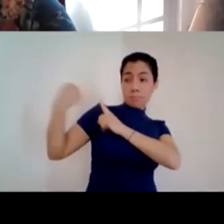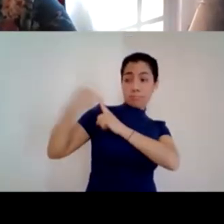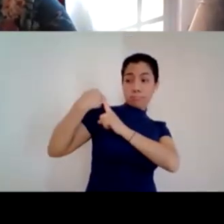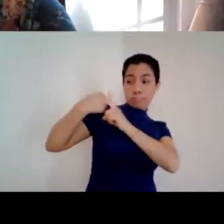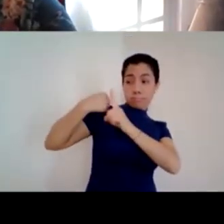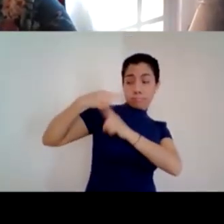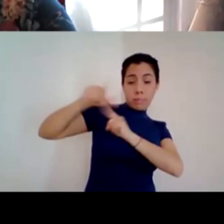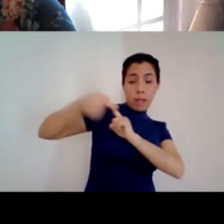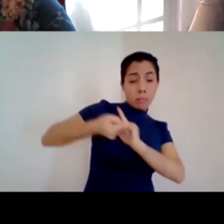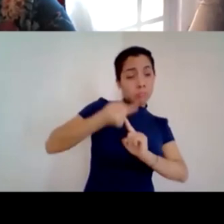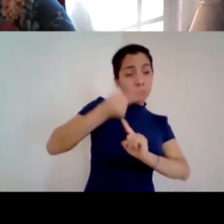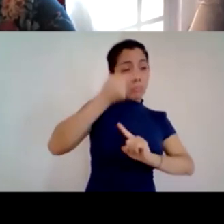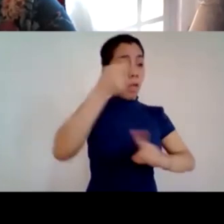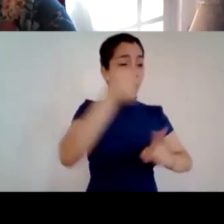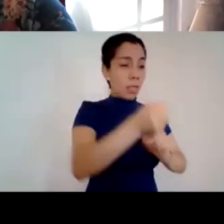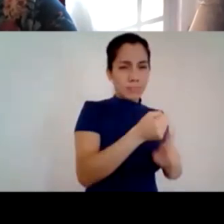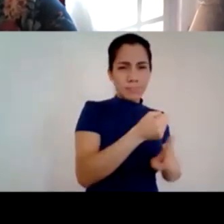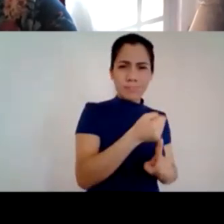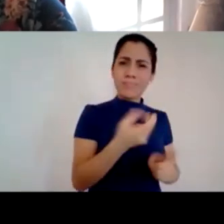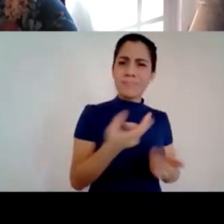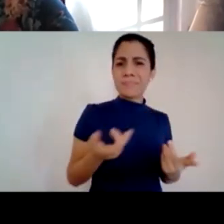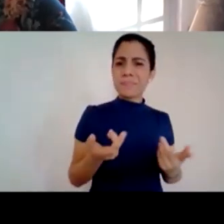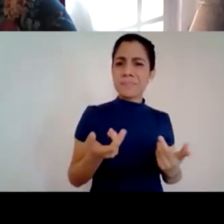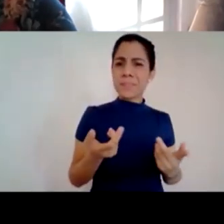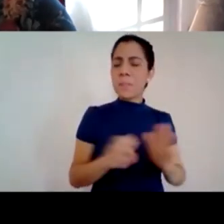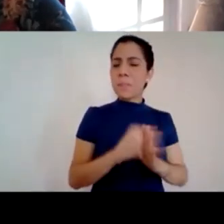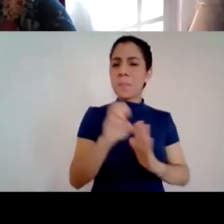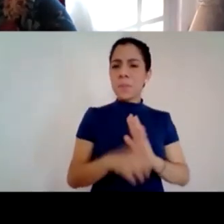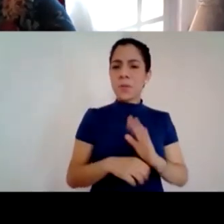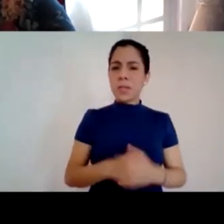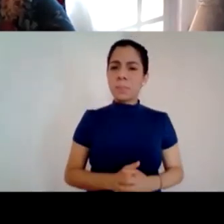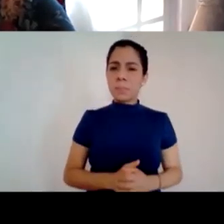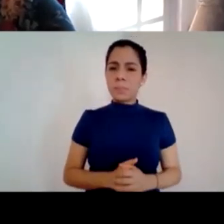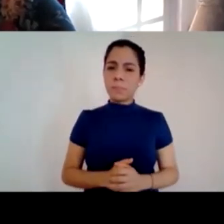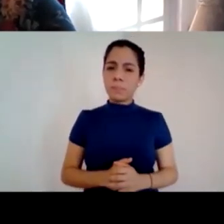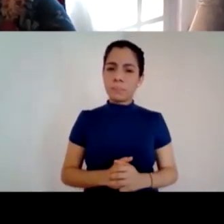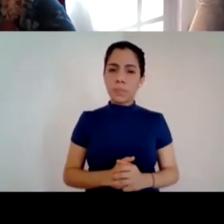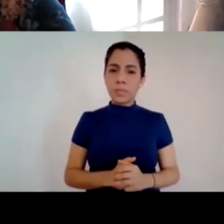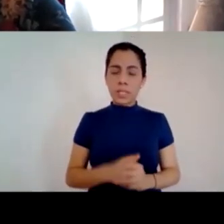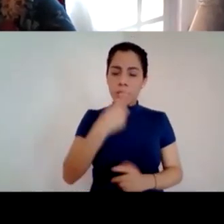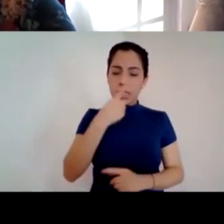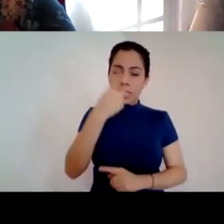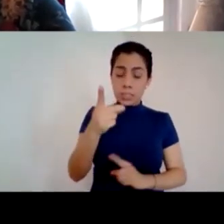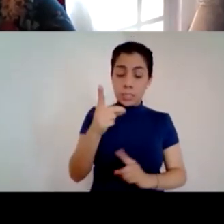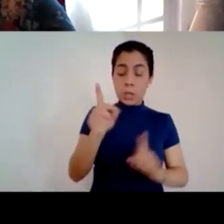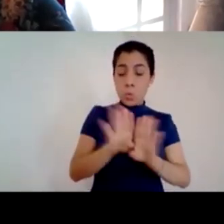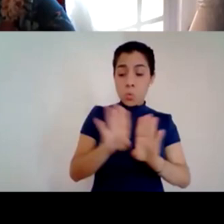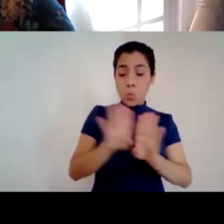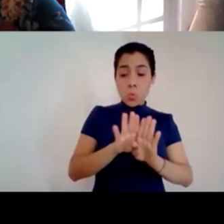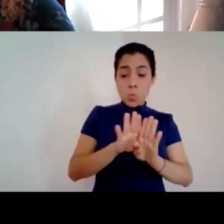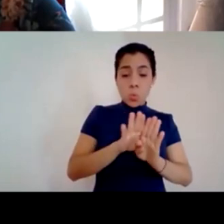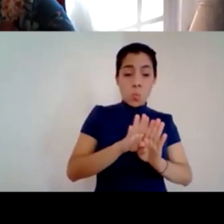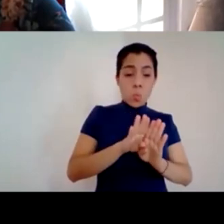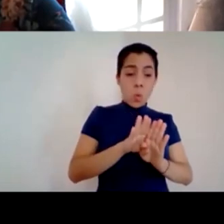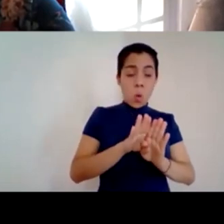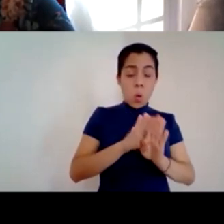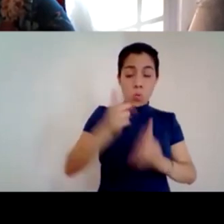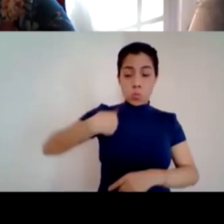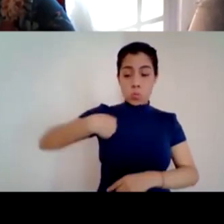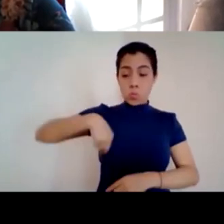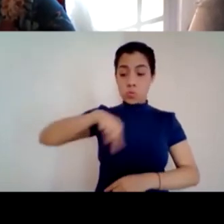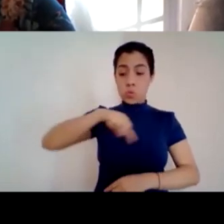claramente que apuntar a lo que podríamos llamar el